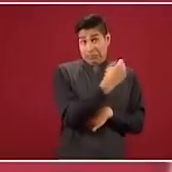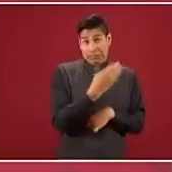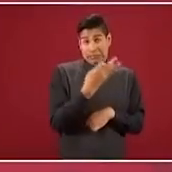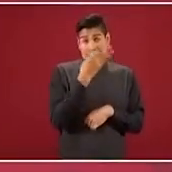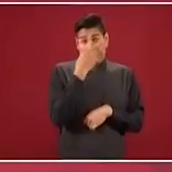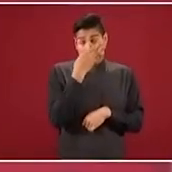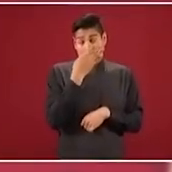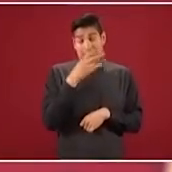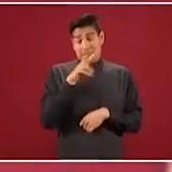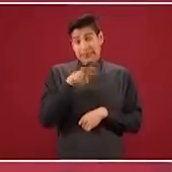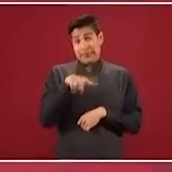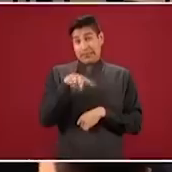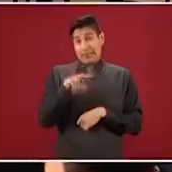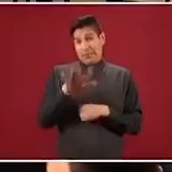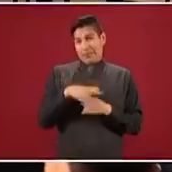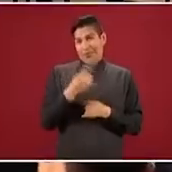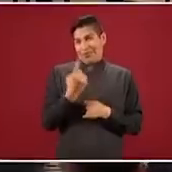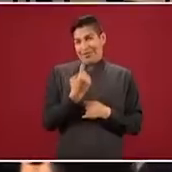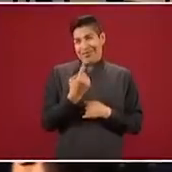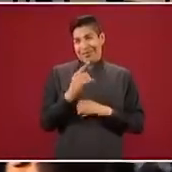ya…